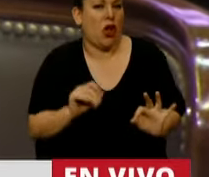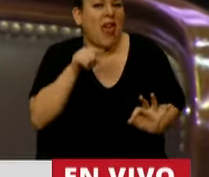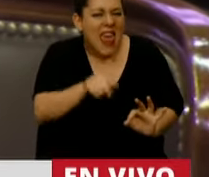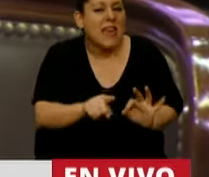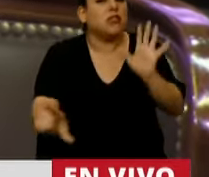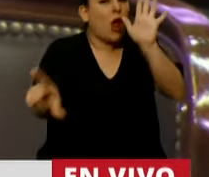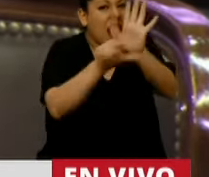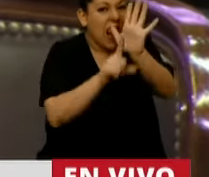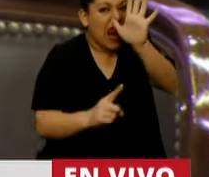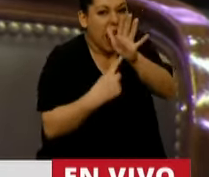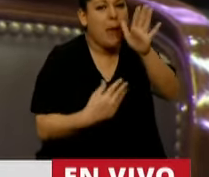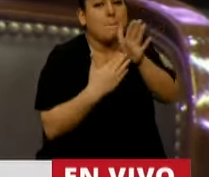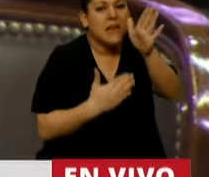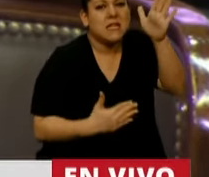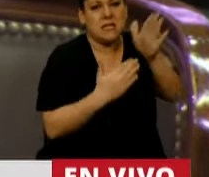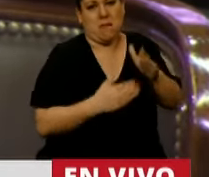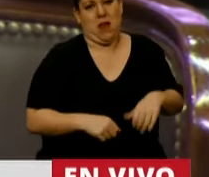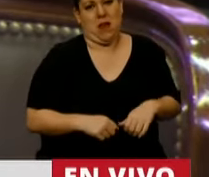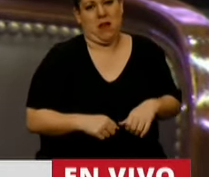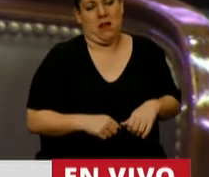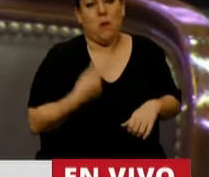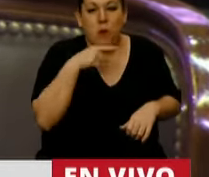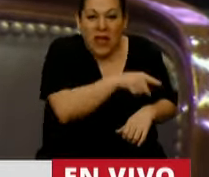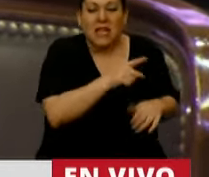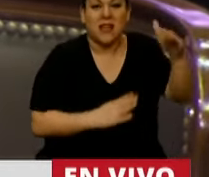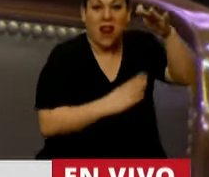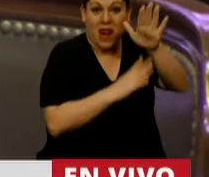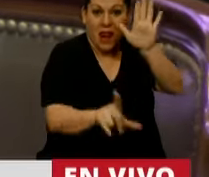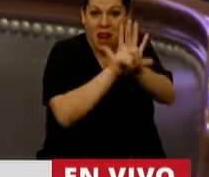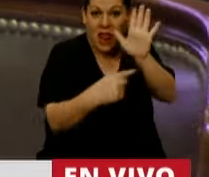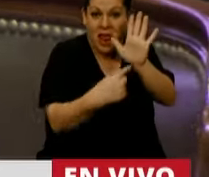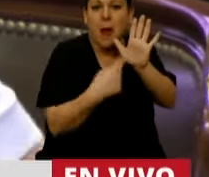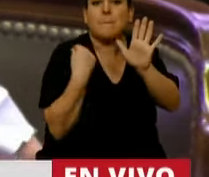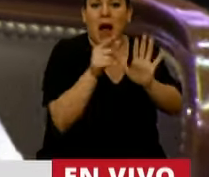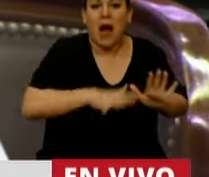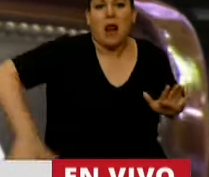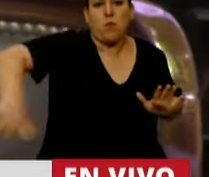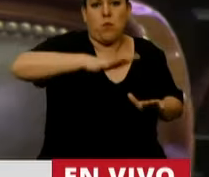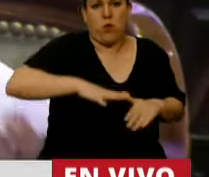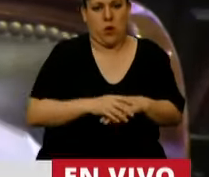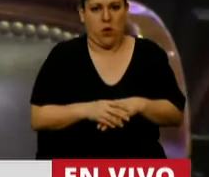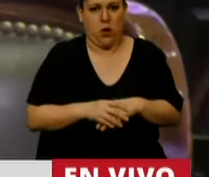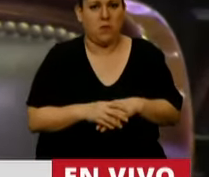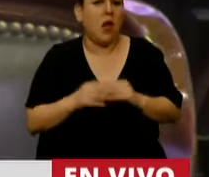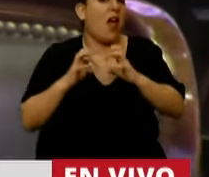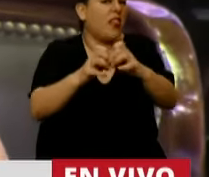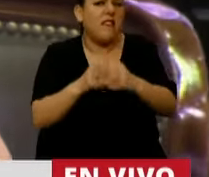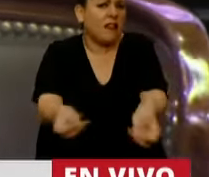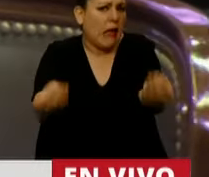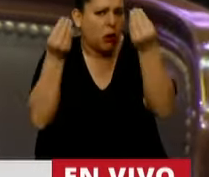unifica es la ley de leyes, por eso, como pueblo, como todo. Ahora bien, ¿cómo lo debatimos? Voy a dar